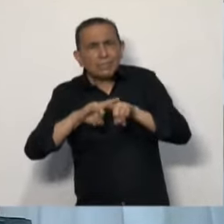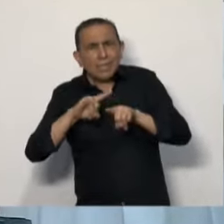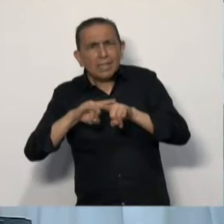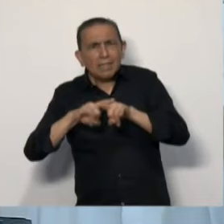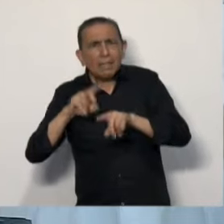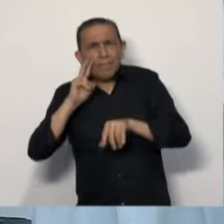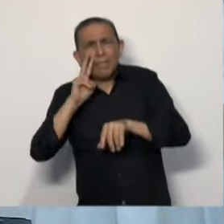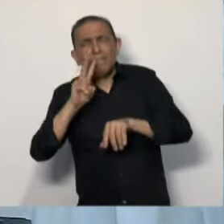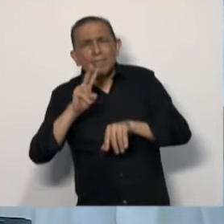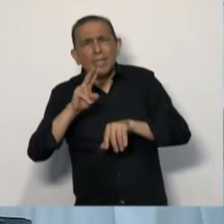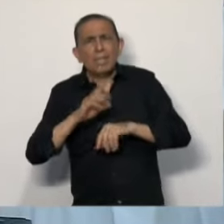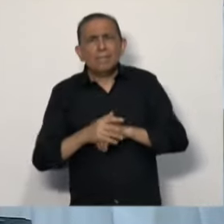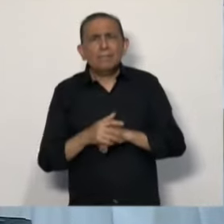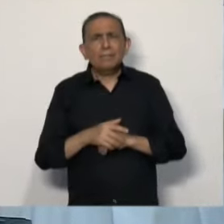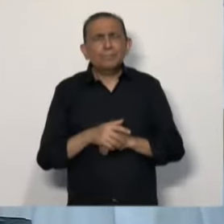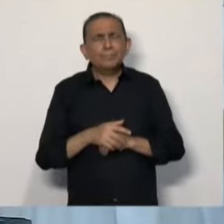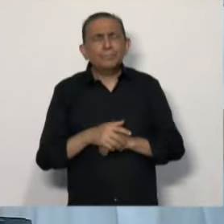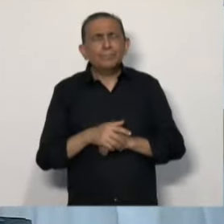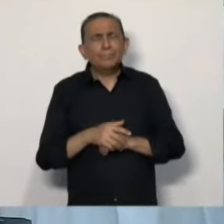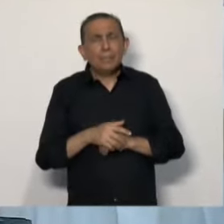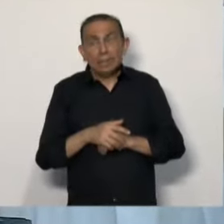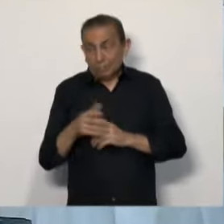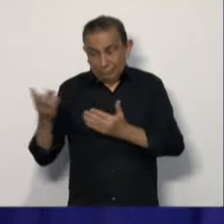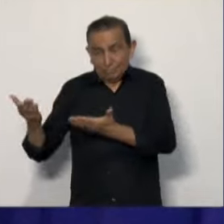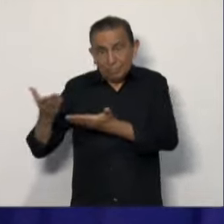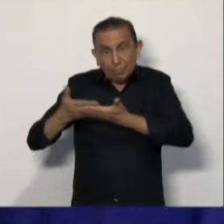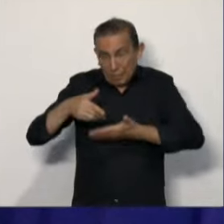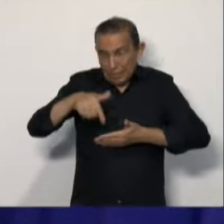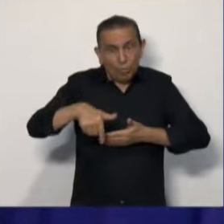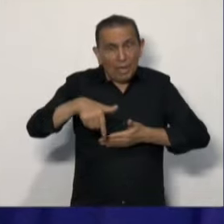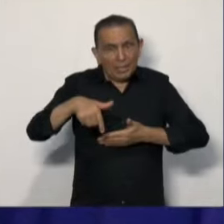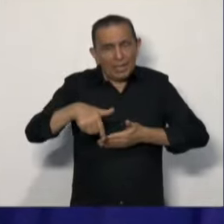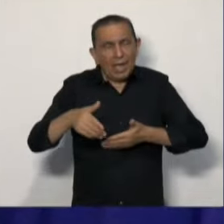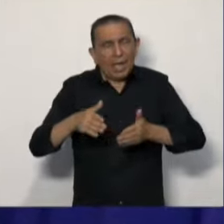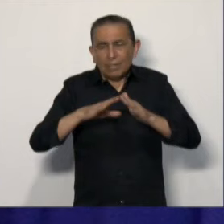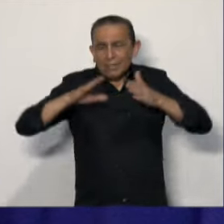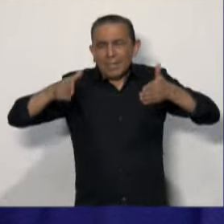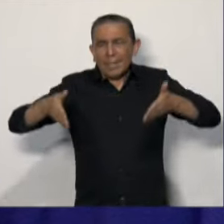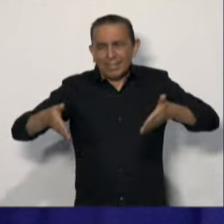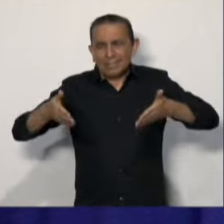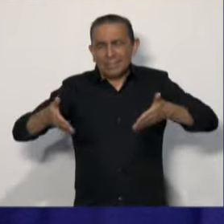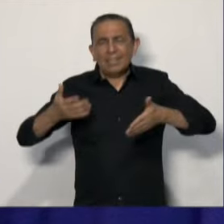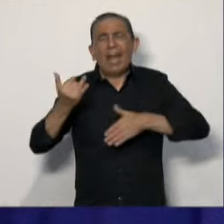redes sociales y que han hecho acercar sus intenciones aquí junto al altar.